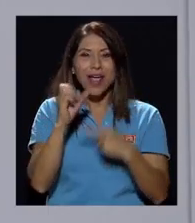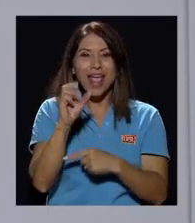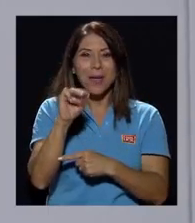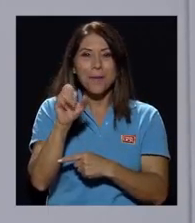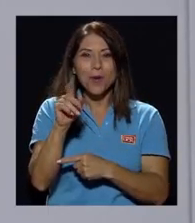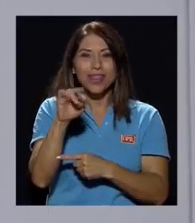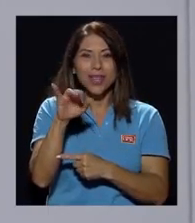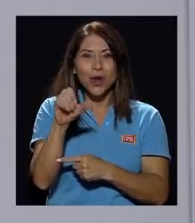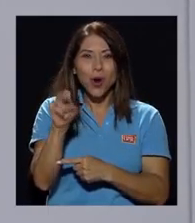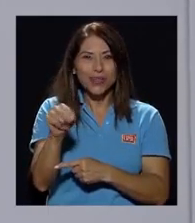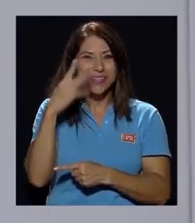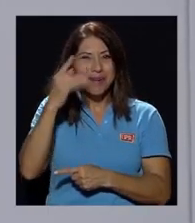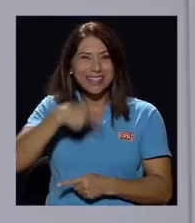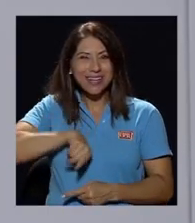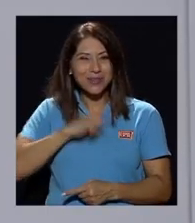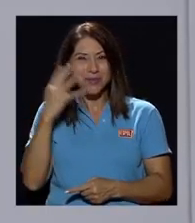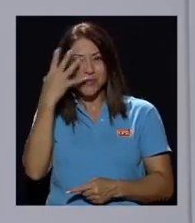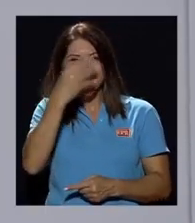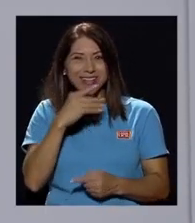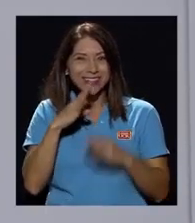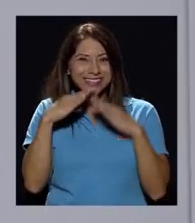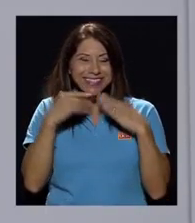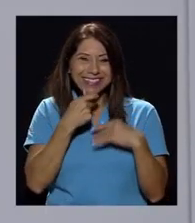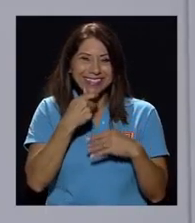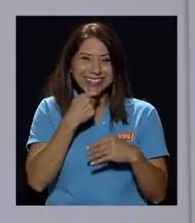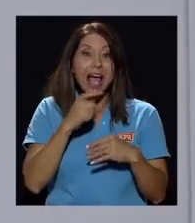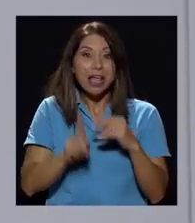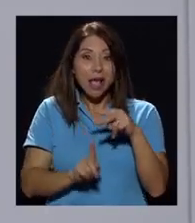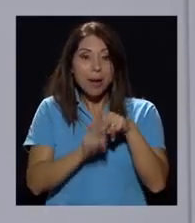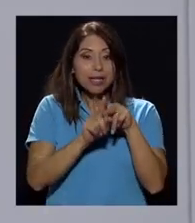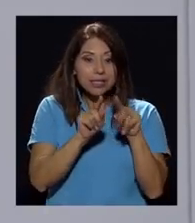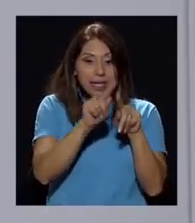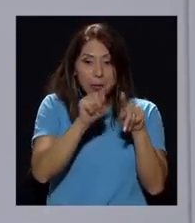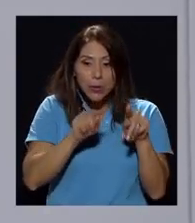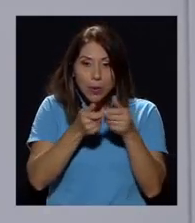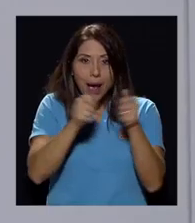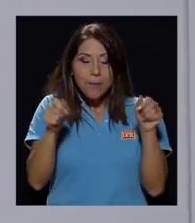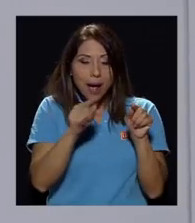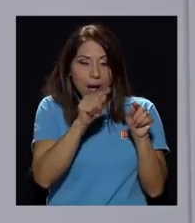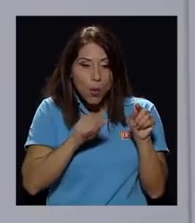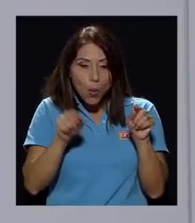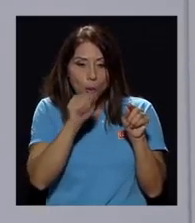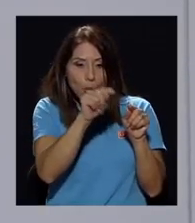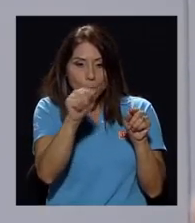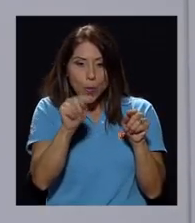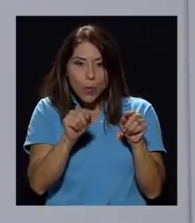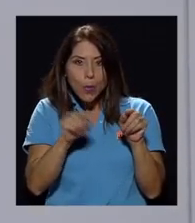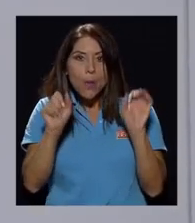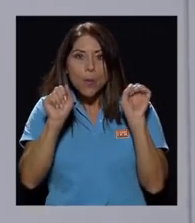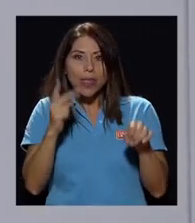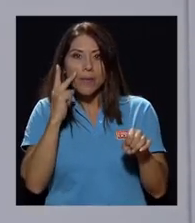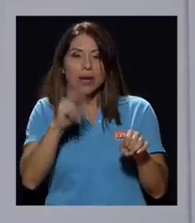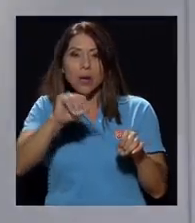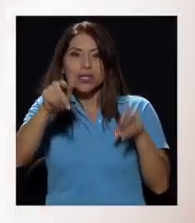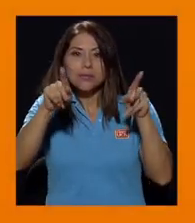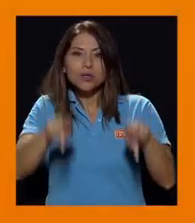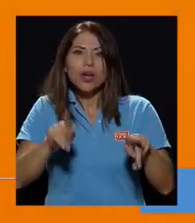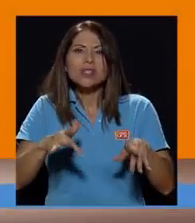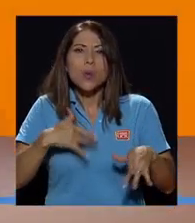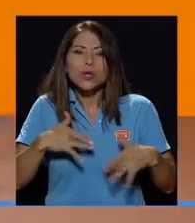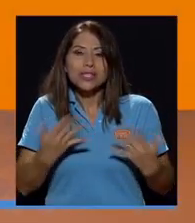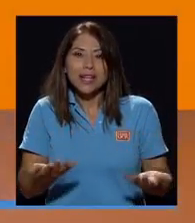simpáticos aparecen en el mapa y ustedes también pueden ver las caritas de toda la gente y como lo sintieron o los realizaron igual que yo